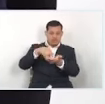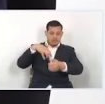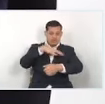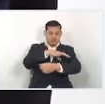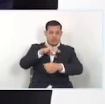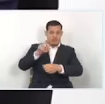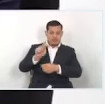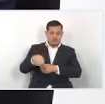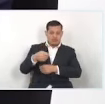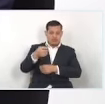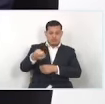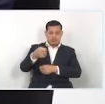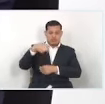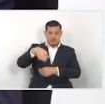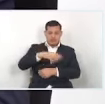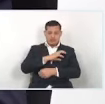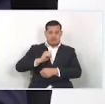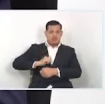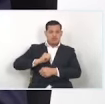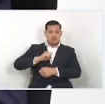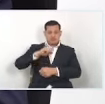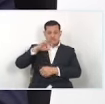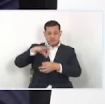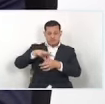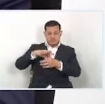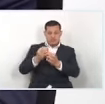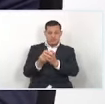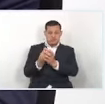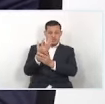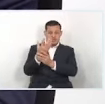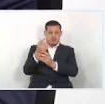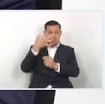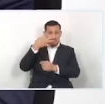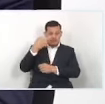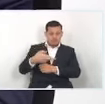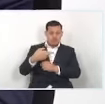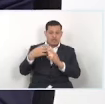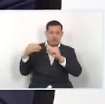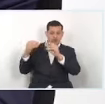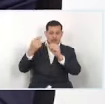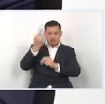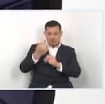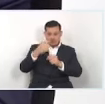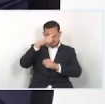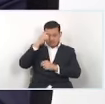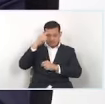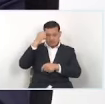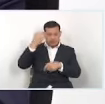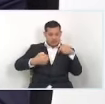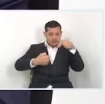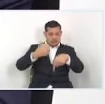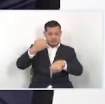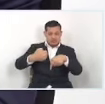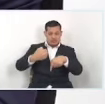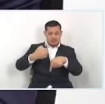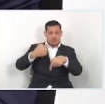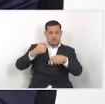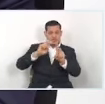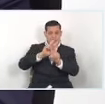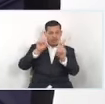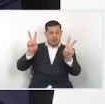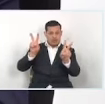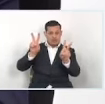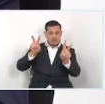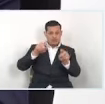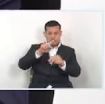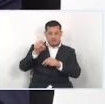en Soyapango, son nacionales. Y pude validarlo. Hablé con los productores que están vendiendo ahí. Unos vienen de La Paz, en